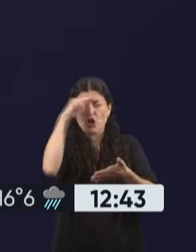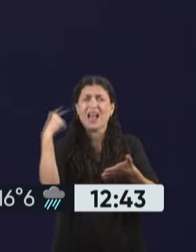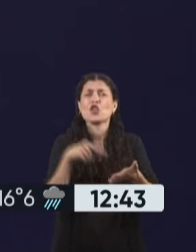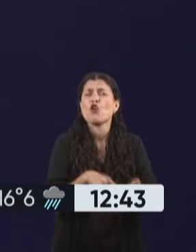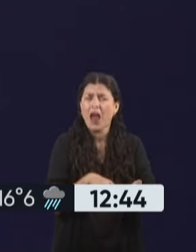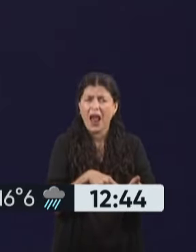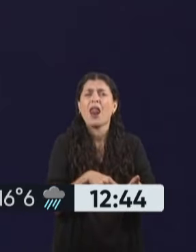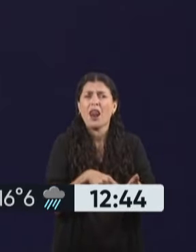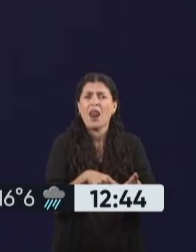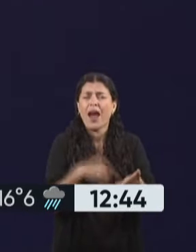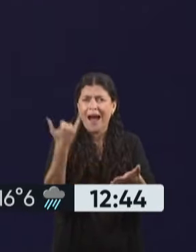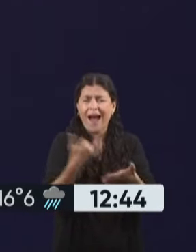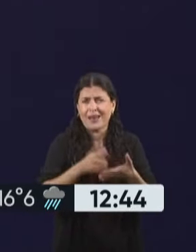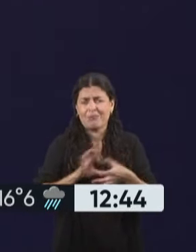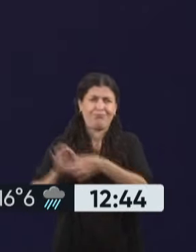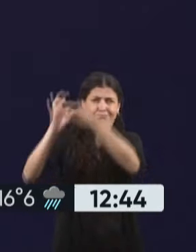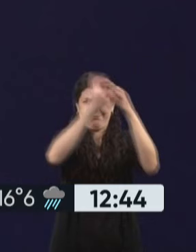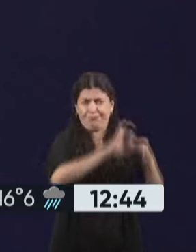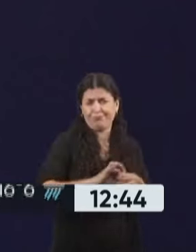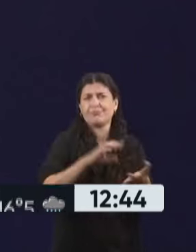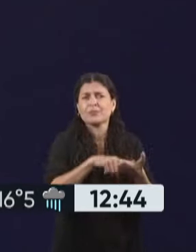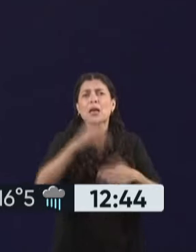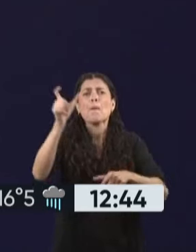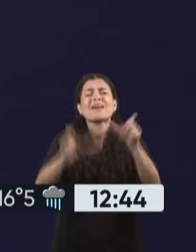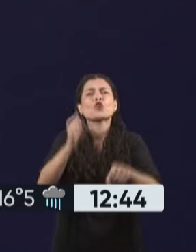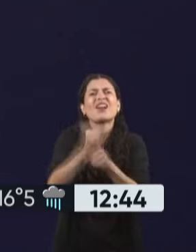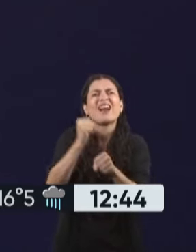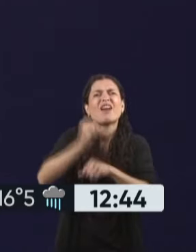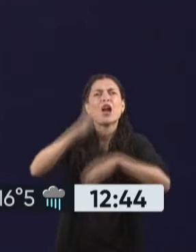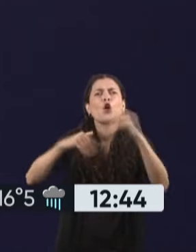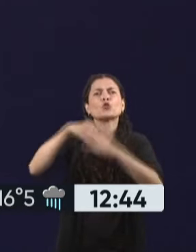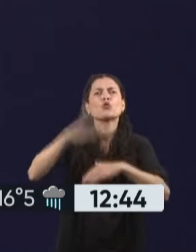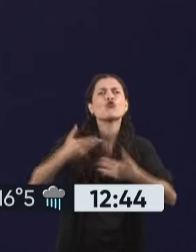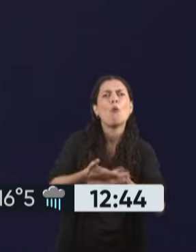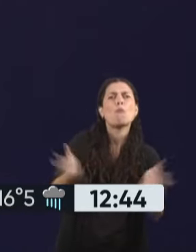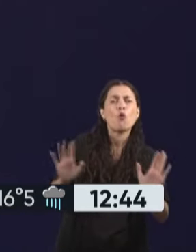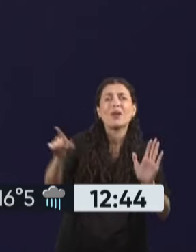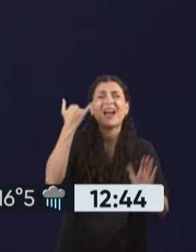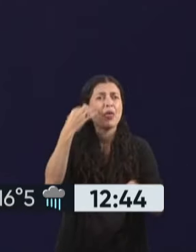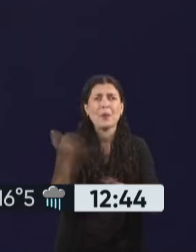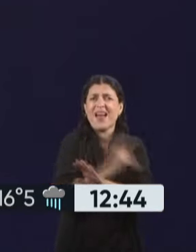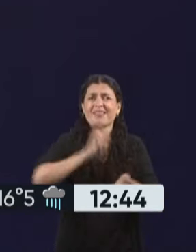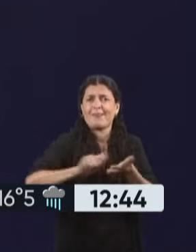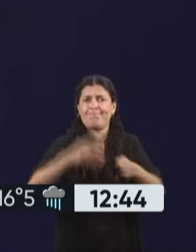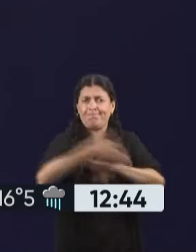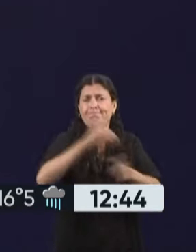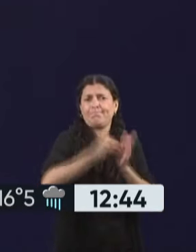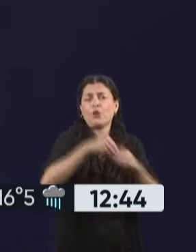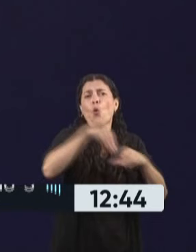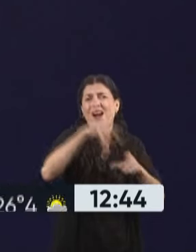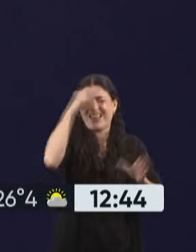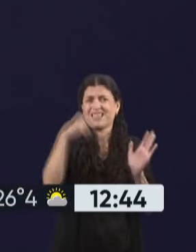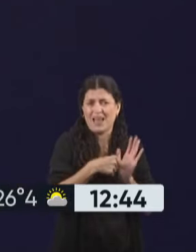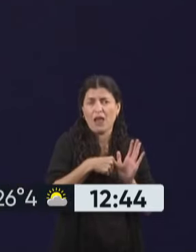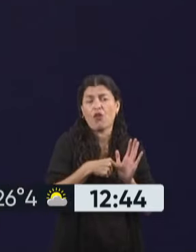un Registro Nacional de Constructores de Obra Pública. Este sistema, que lo había creado el general